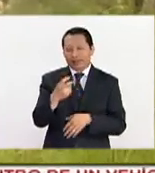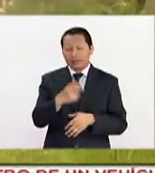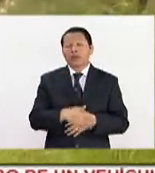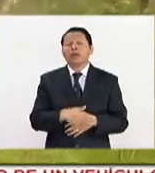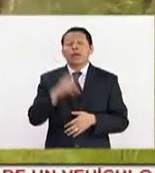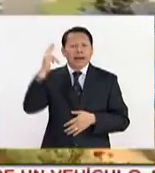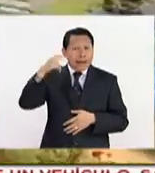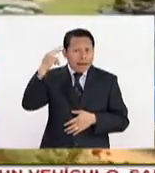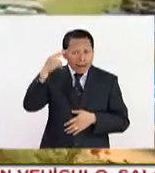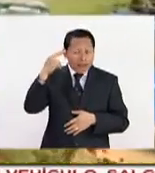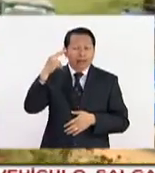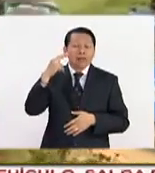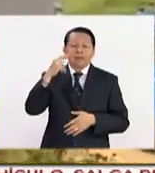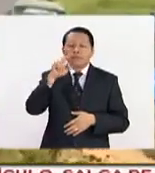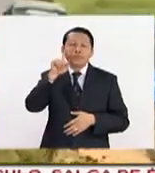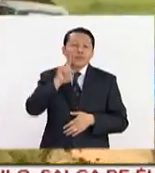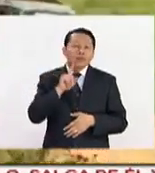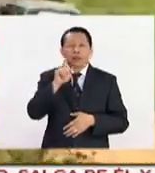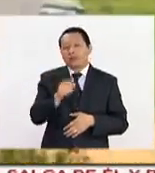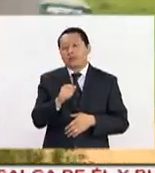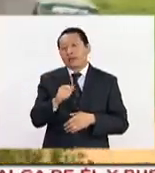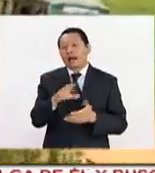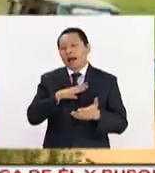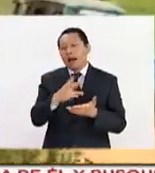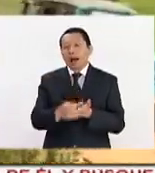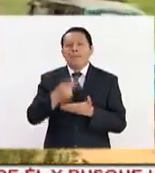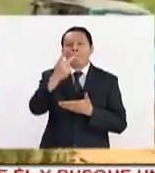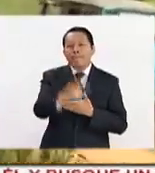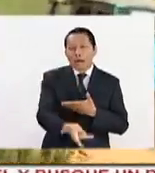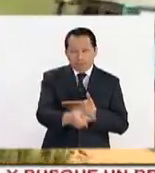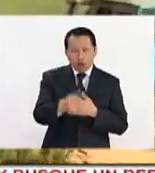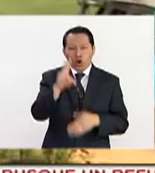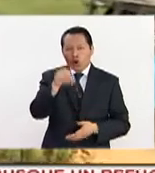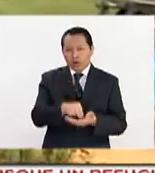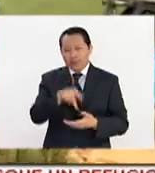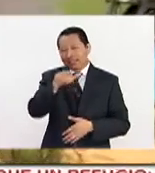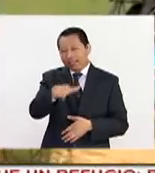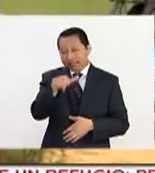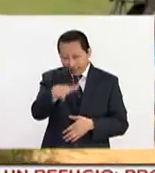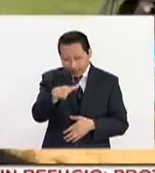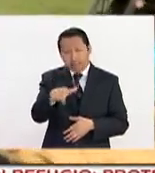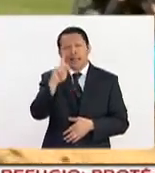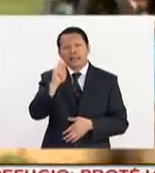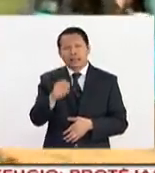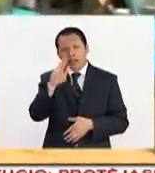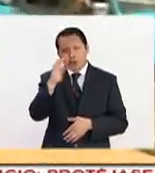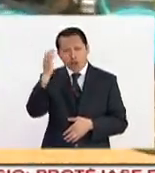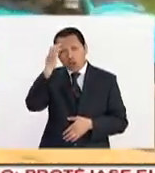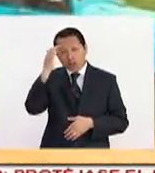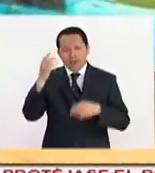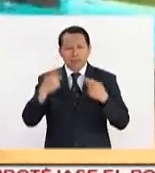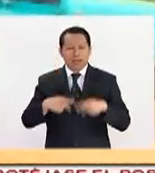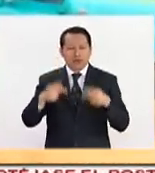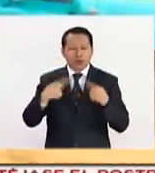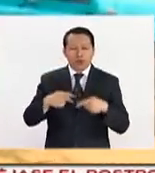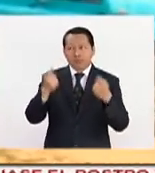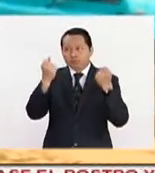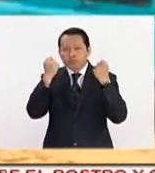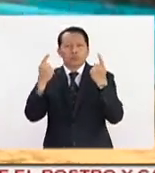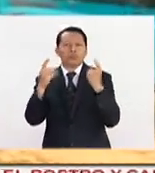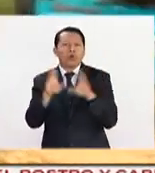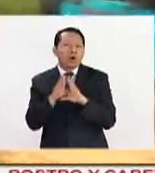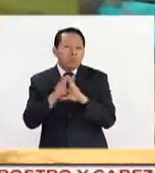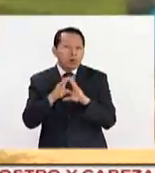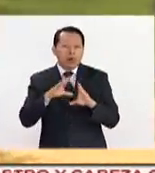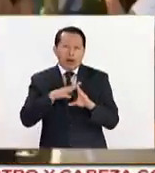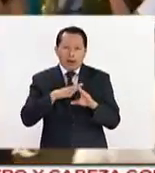La reina otorgó a Santos el premio Chatham House 2017, el cual reconoce a personas u organizaciones que hayan